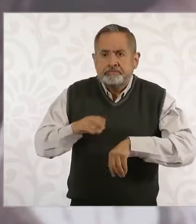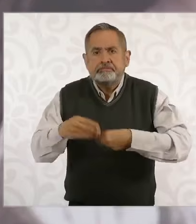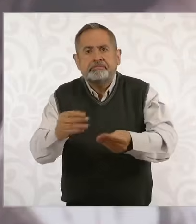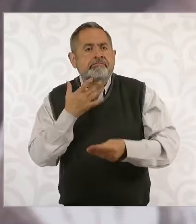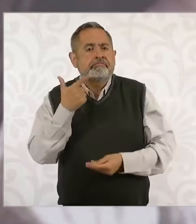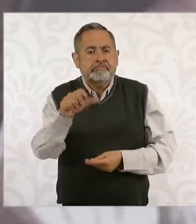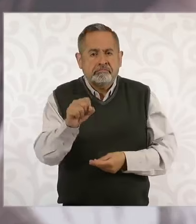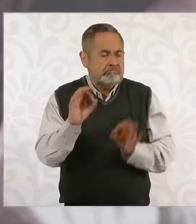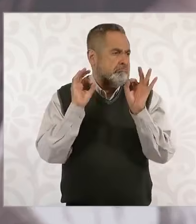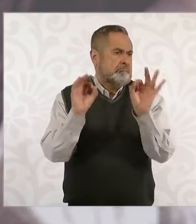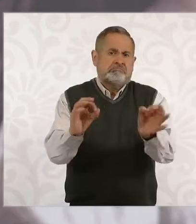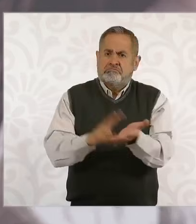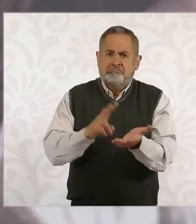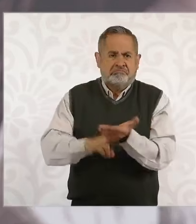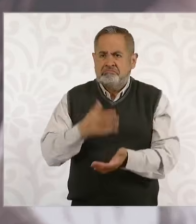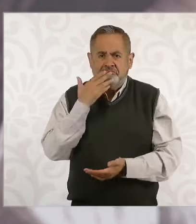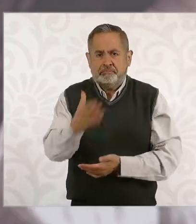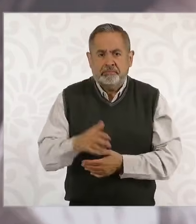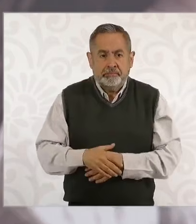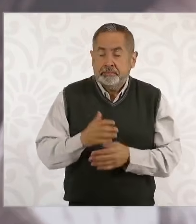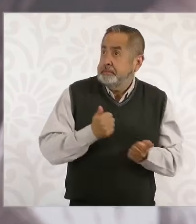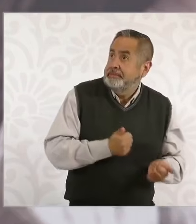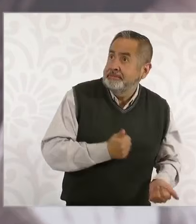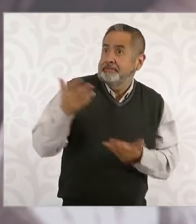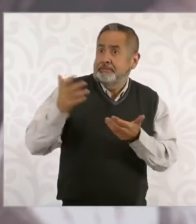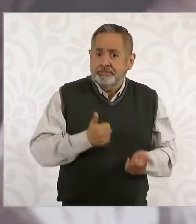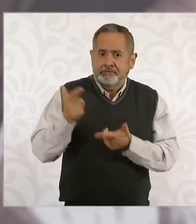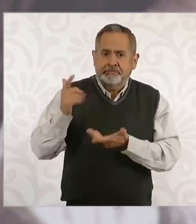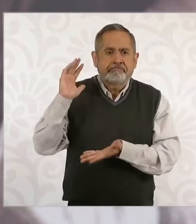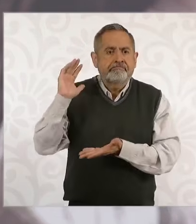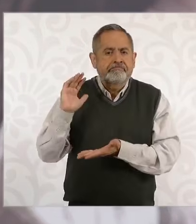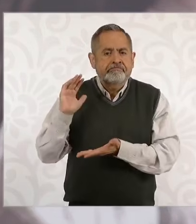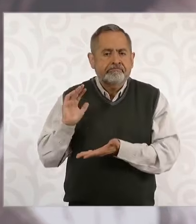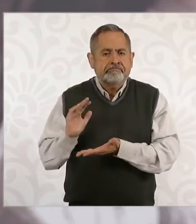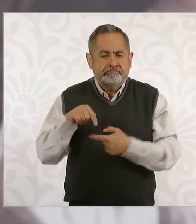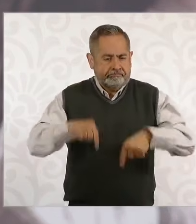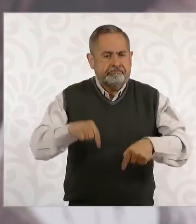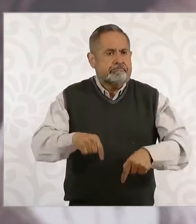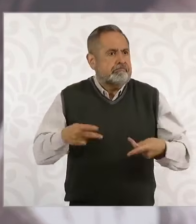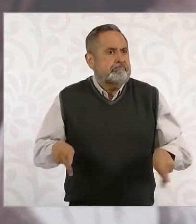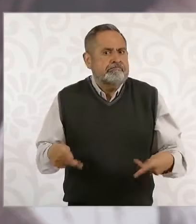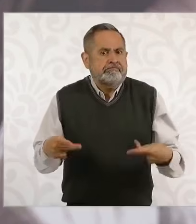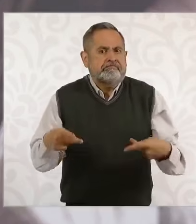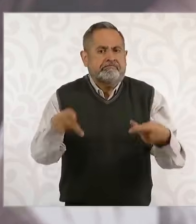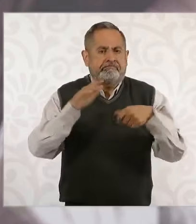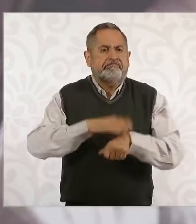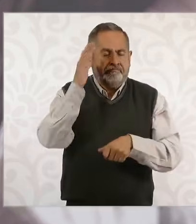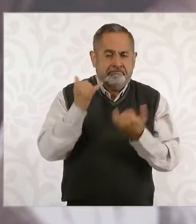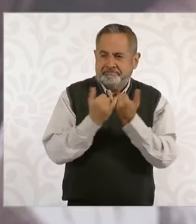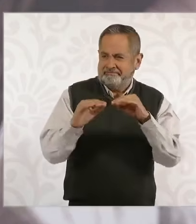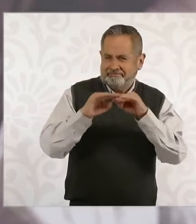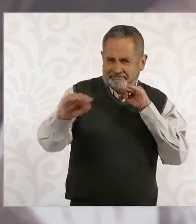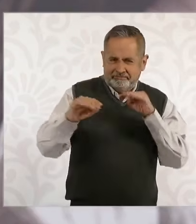gasolinas es más grande. Entonces, nuestras exportaciones de crudo se están contrayendo. Entonces, y además, como estamos estabilizando la producción